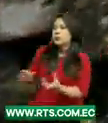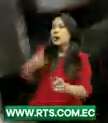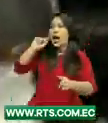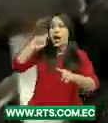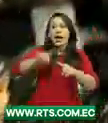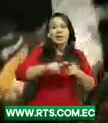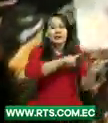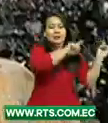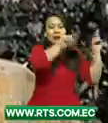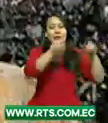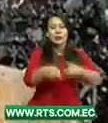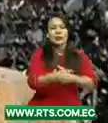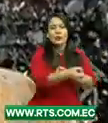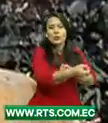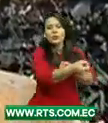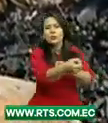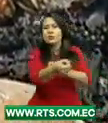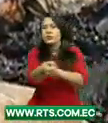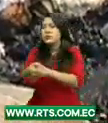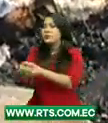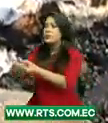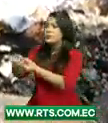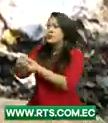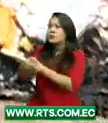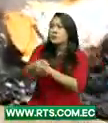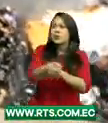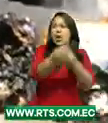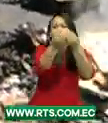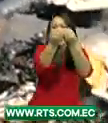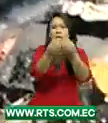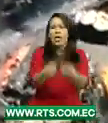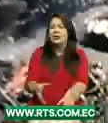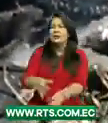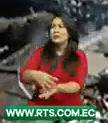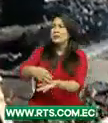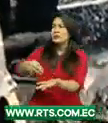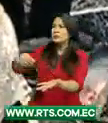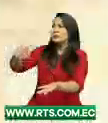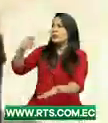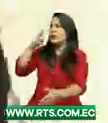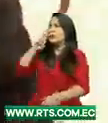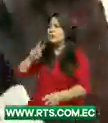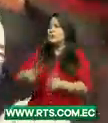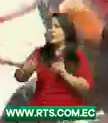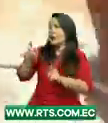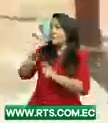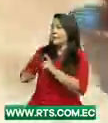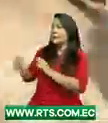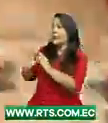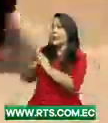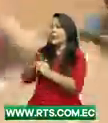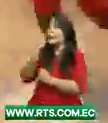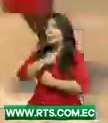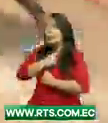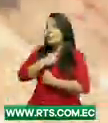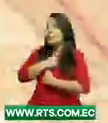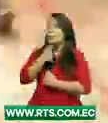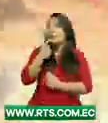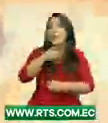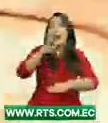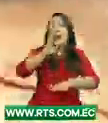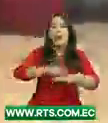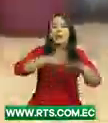bomberos. Con el pasar de los minutos, el recuento de los daños. Según lo que dicen los afectados, el incendio se habría originado por